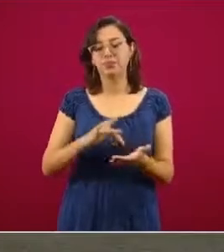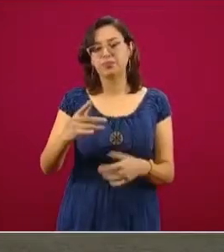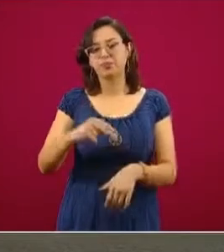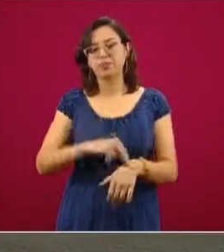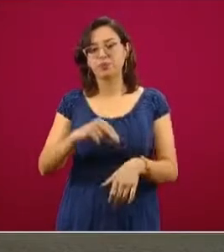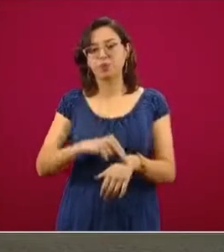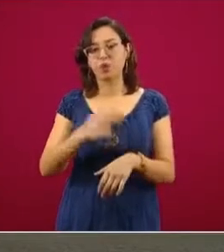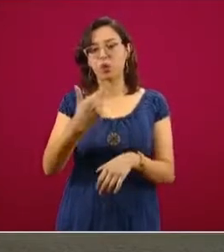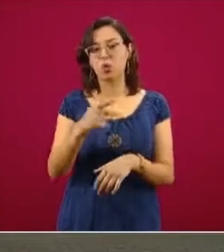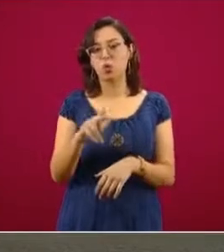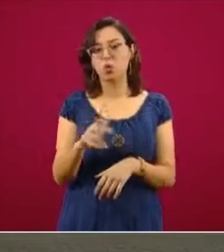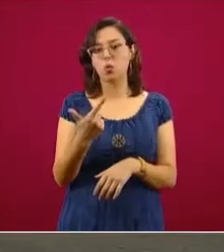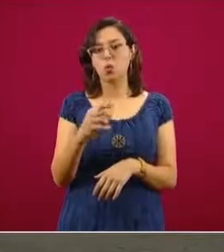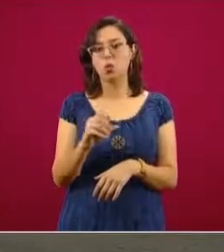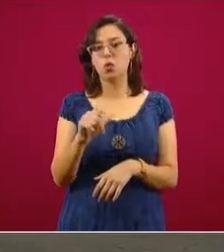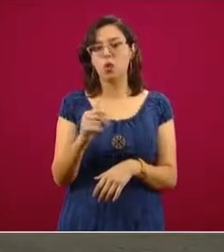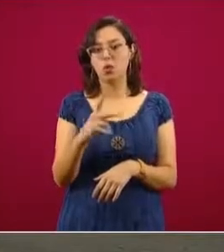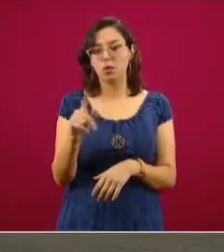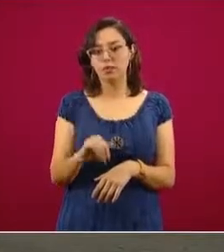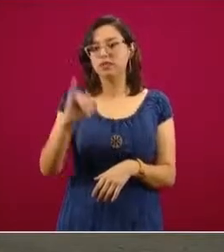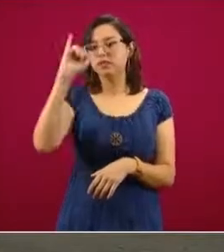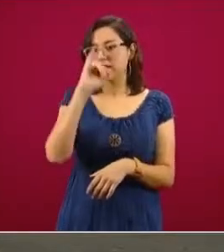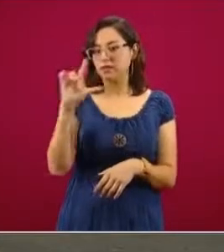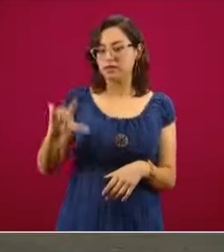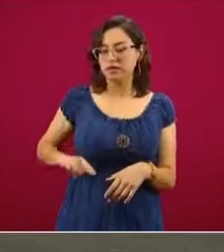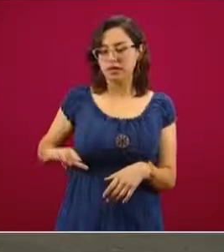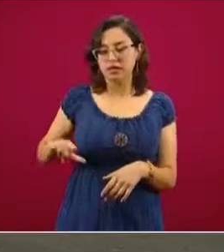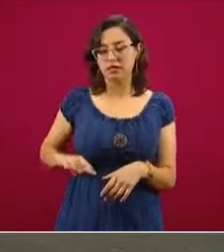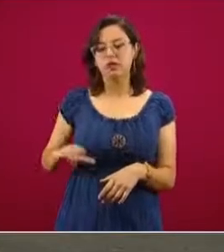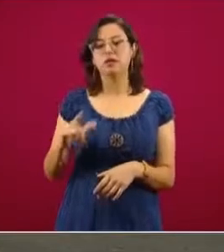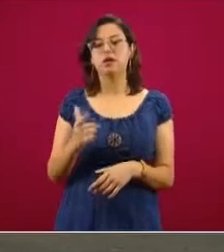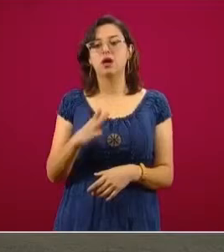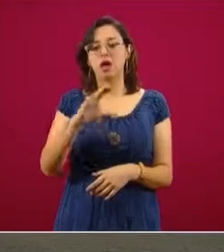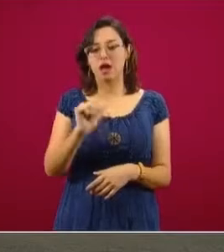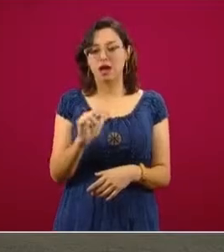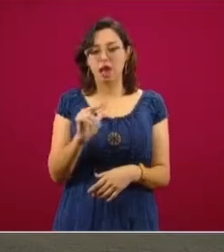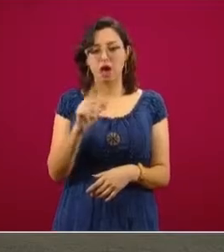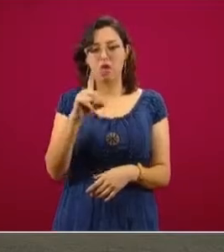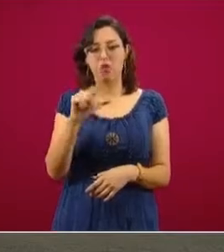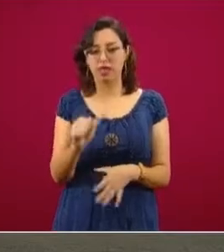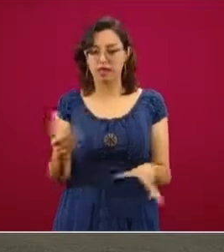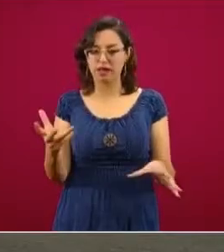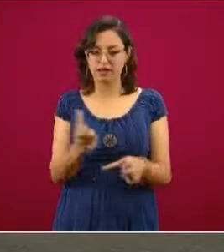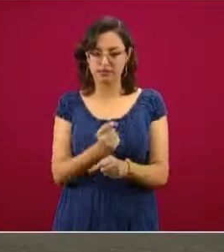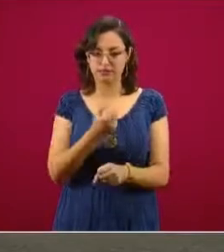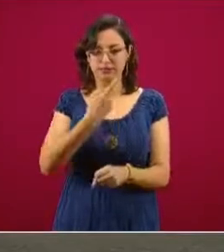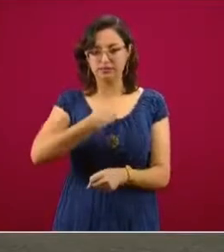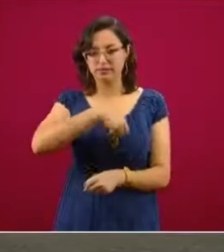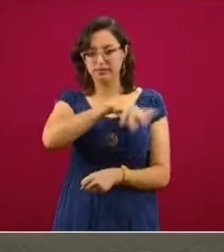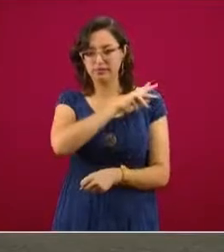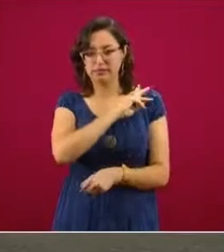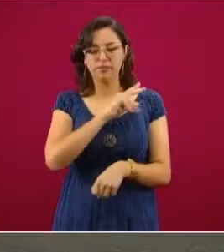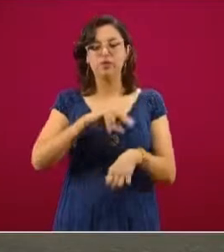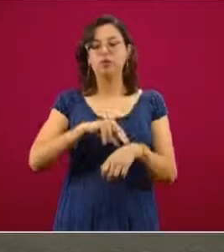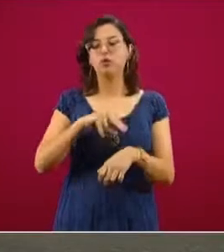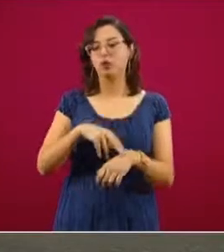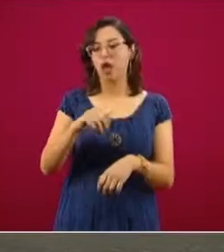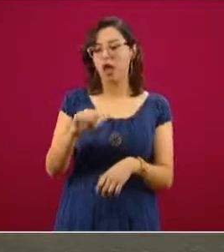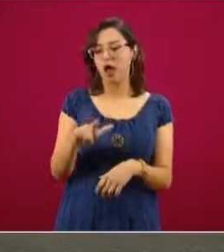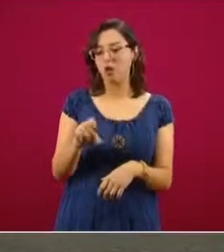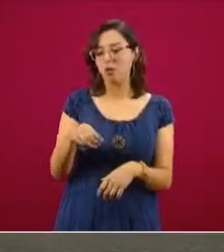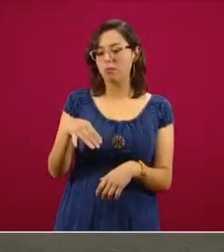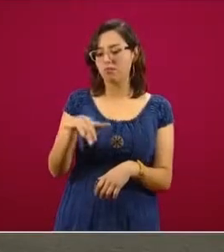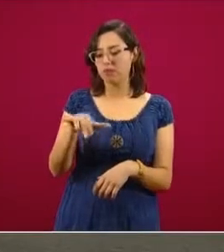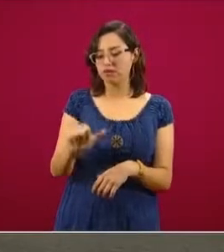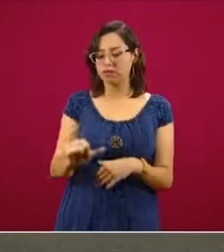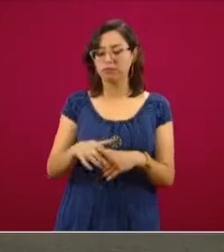Muy buenas tardes a todas y todos. Jefa de gobierno Claudia Sheinbaum, doctora Lomía. Durante los últimos 63 días, aquí